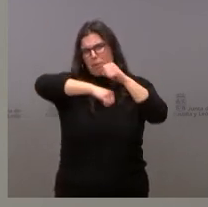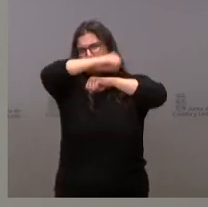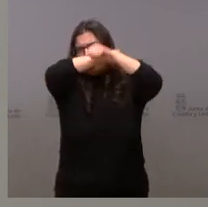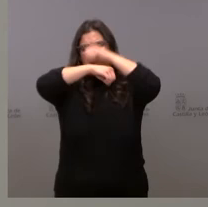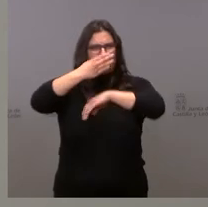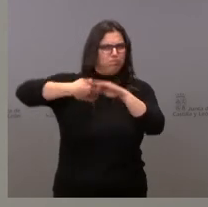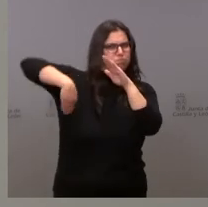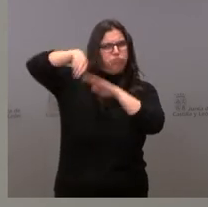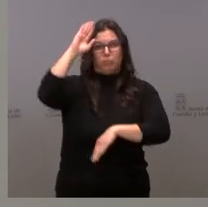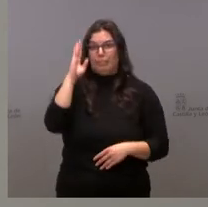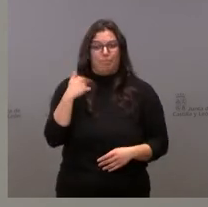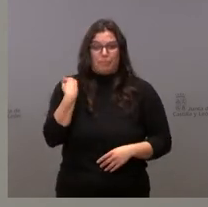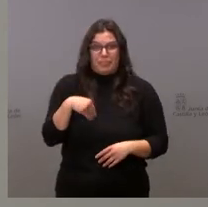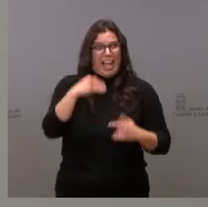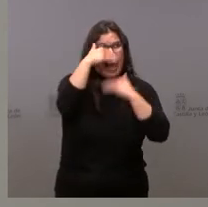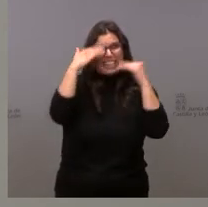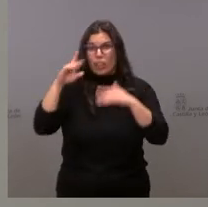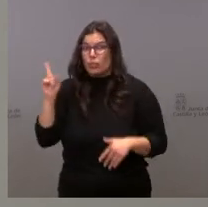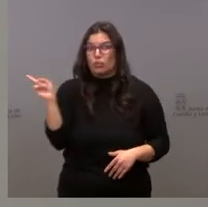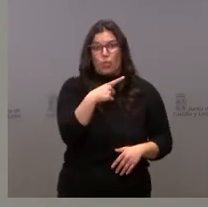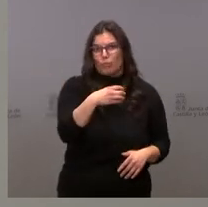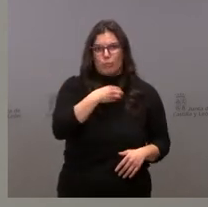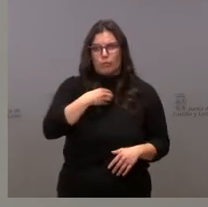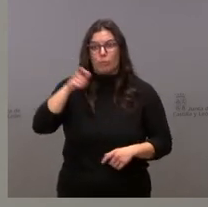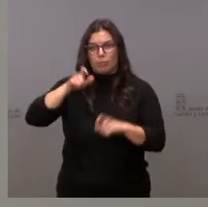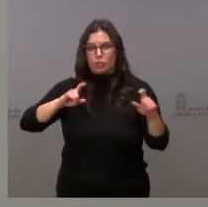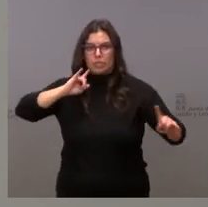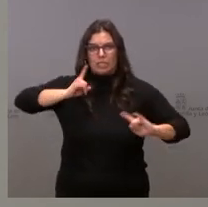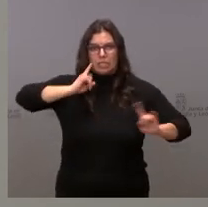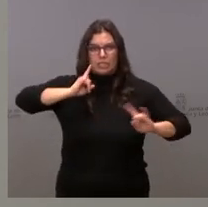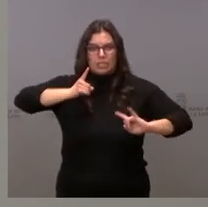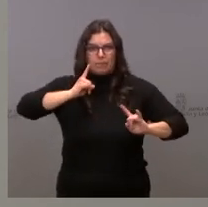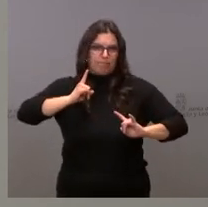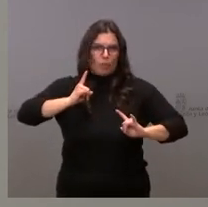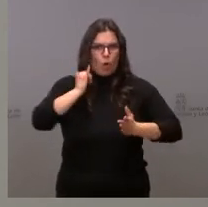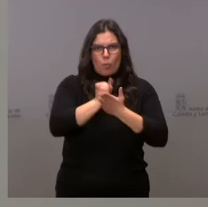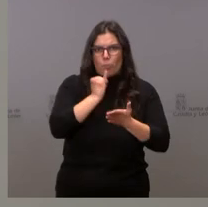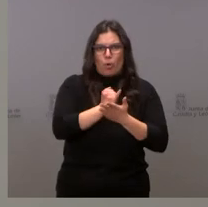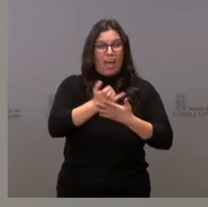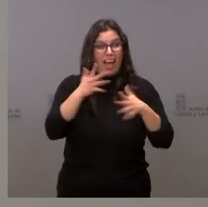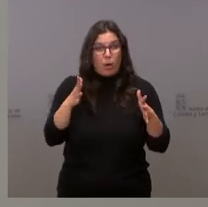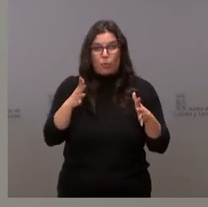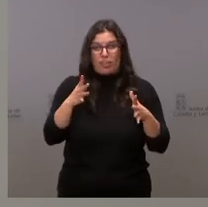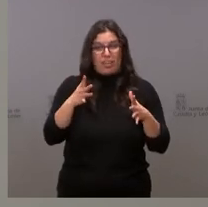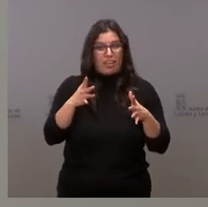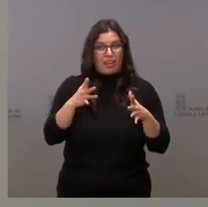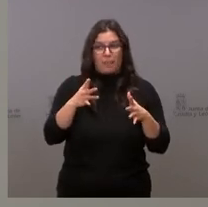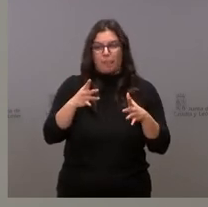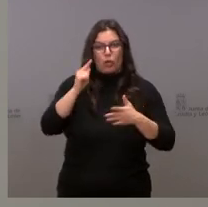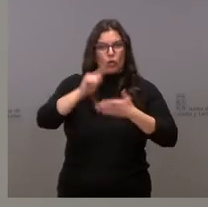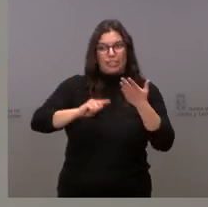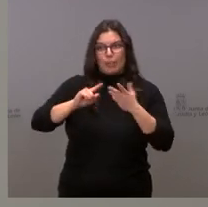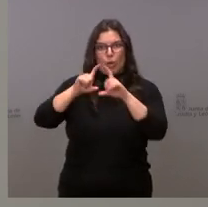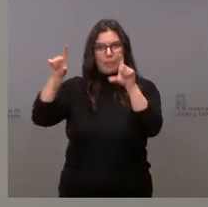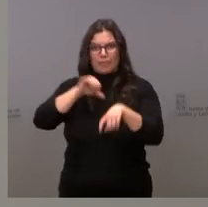decir somos capaces de hacer un número de pruebas aún poniendo medios externos y medios ajenos como hemos